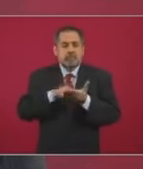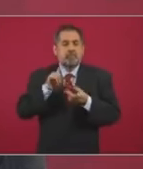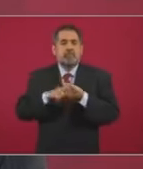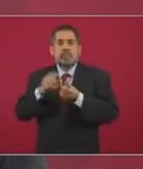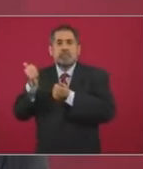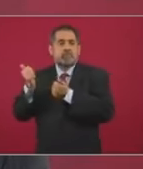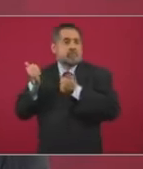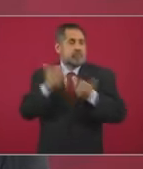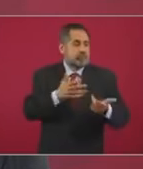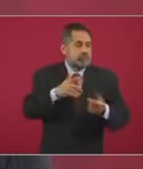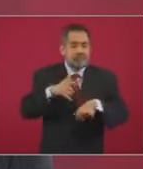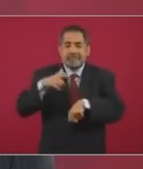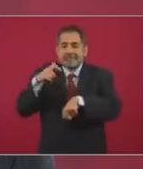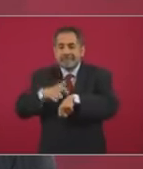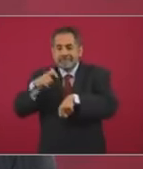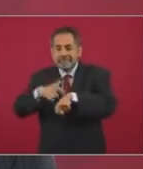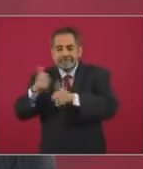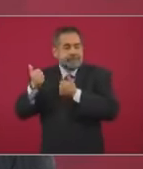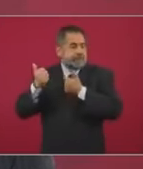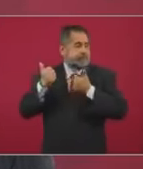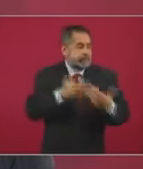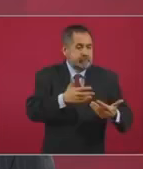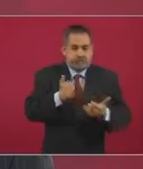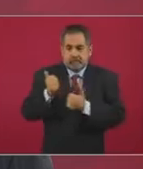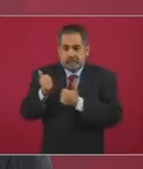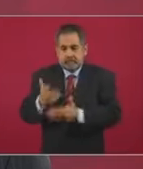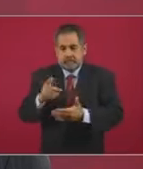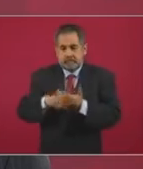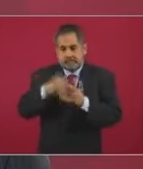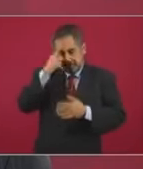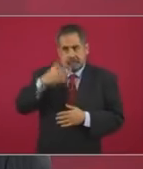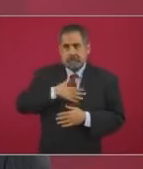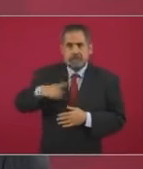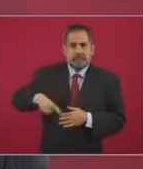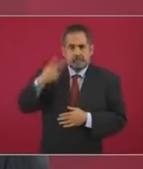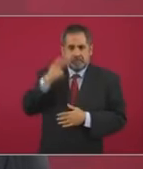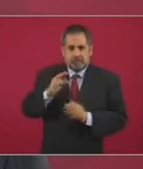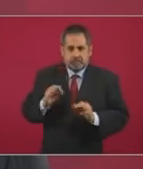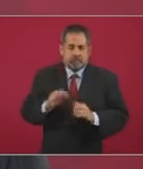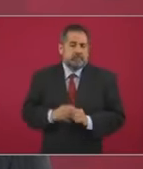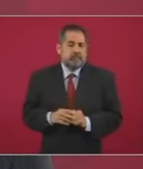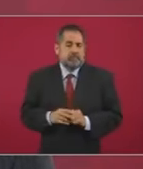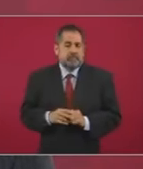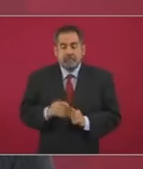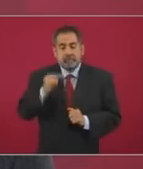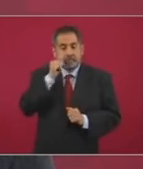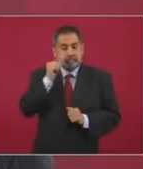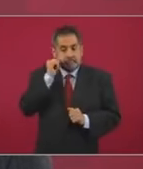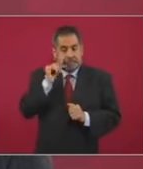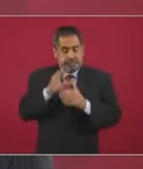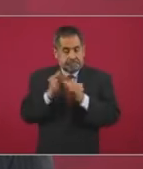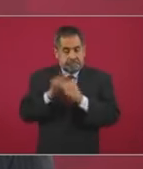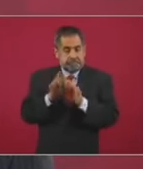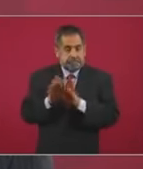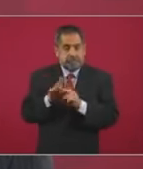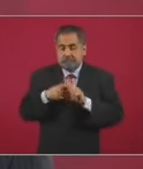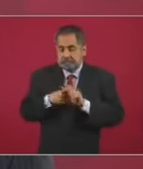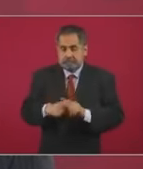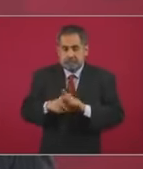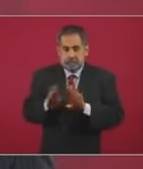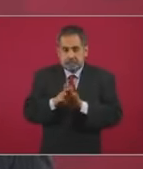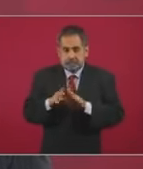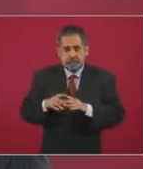llegada, incluso los horarios de llegada que son convenientes al Gobierno de México. Comentábamos que ayer mismo empezó